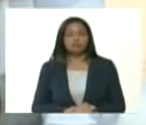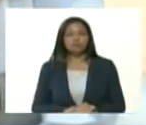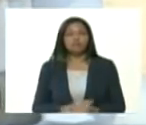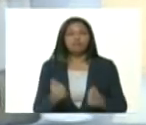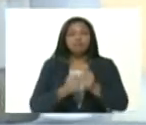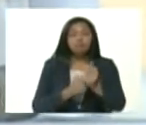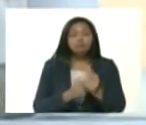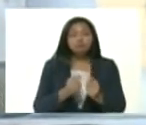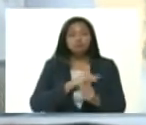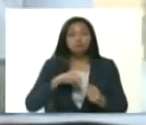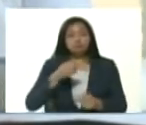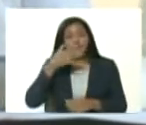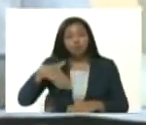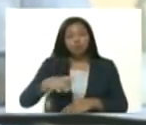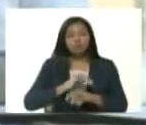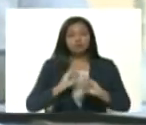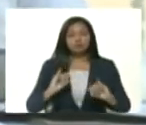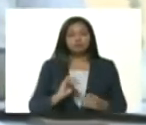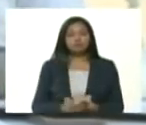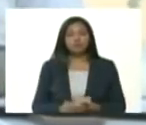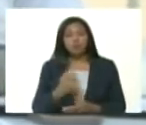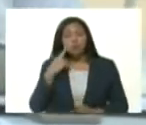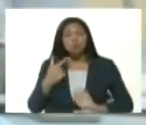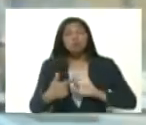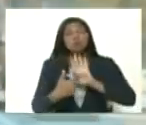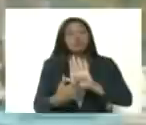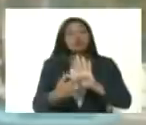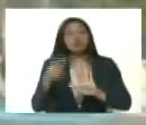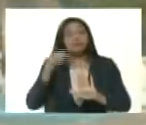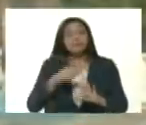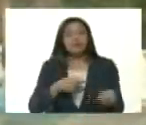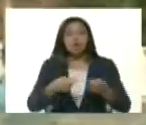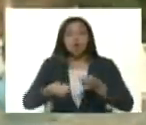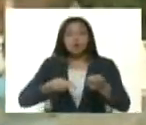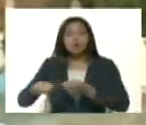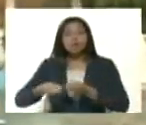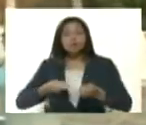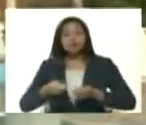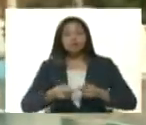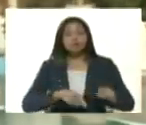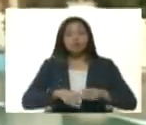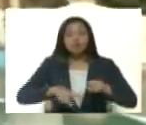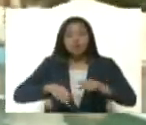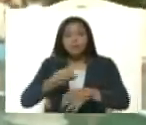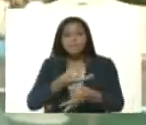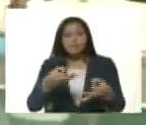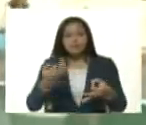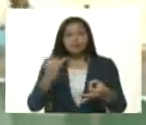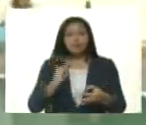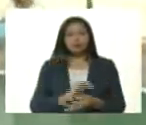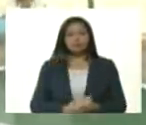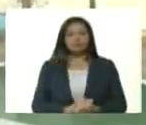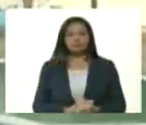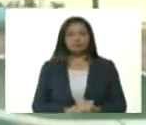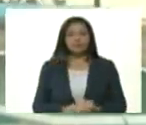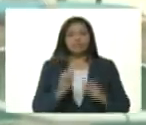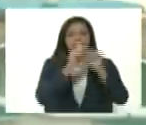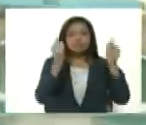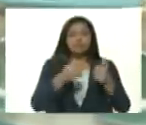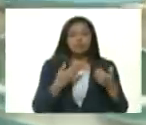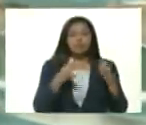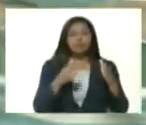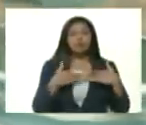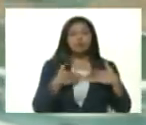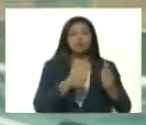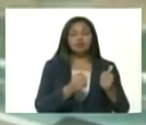asistencia a nuestro pueblo. Y además tengo que resaltar la coordinación perfecta entre el sistema público